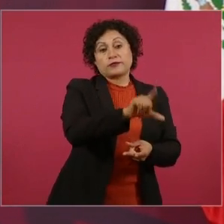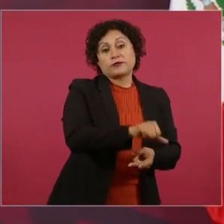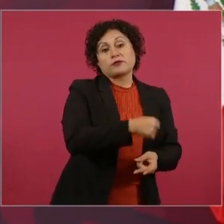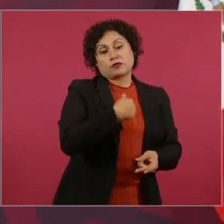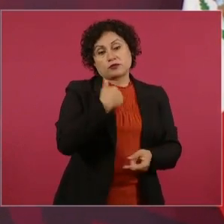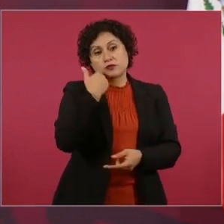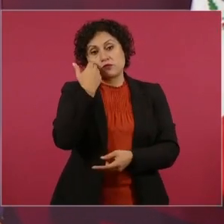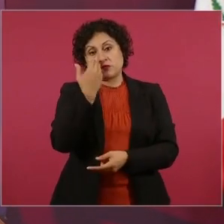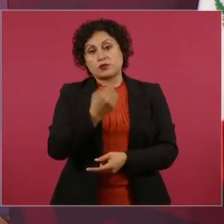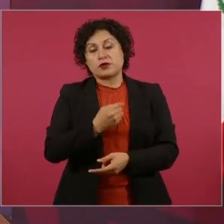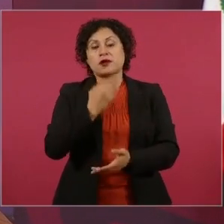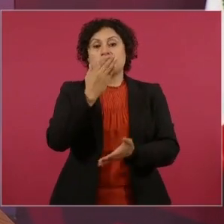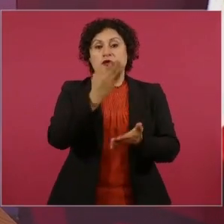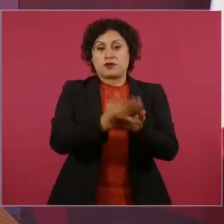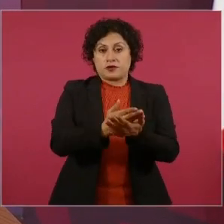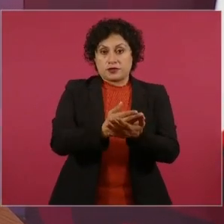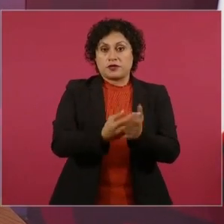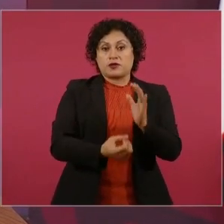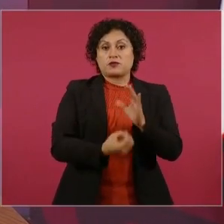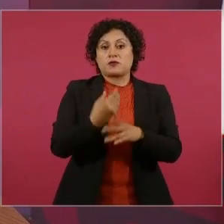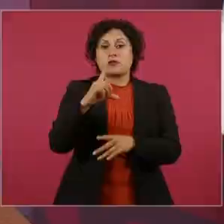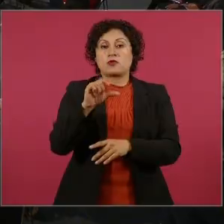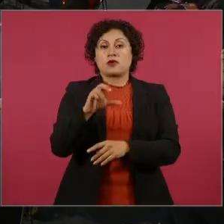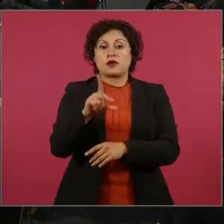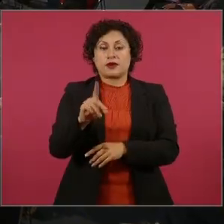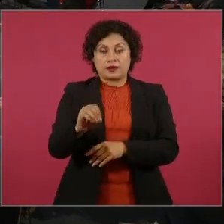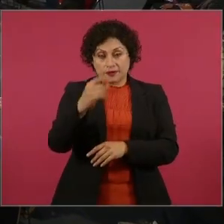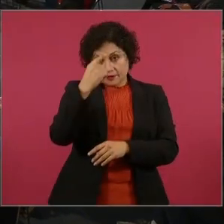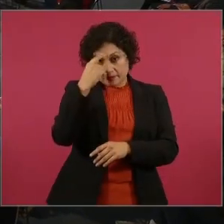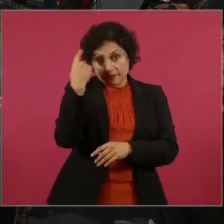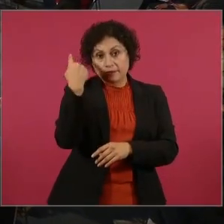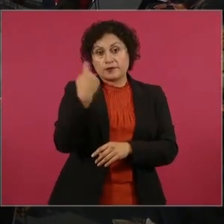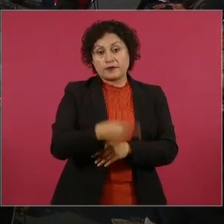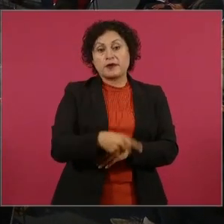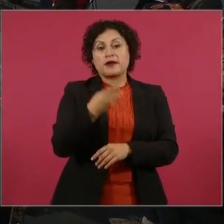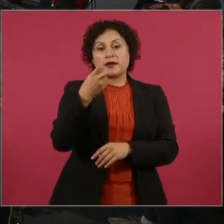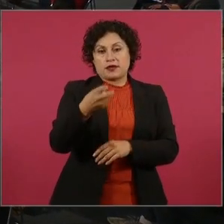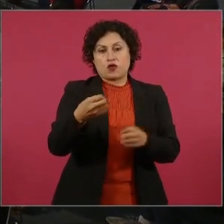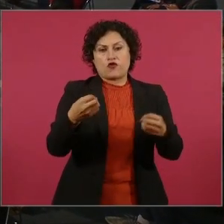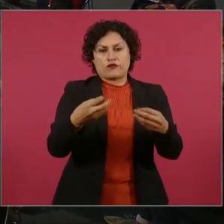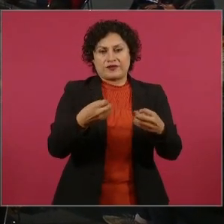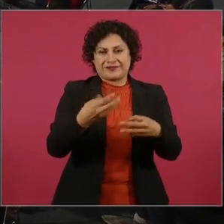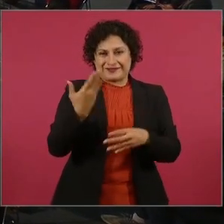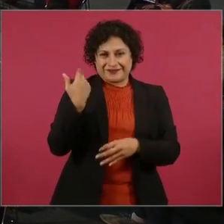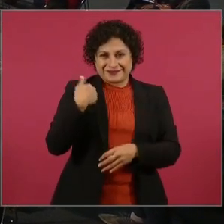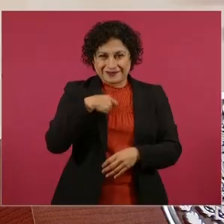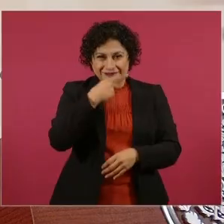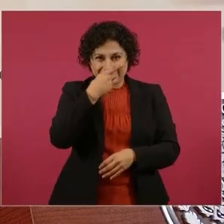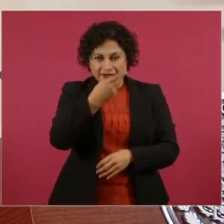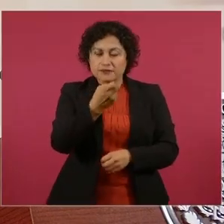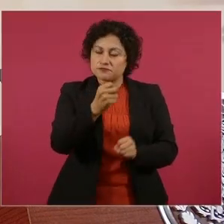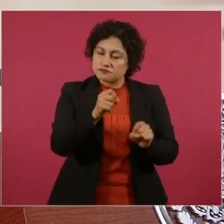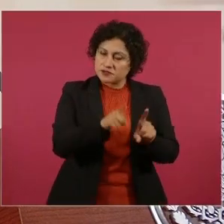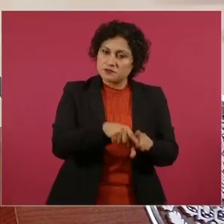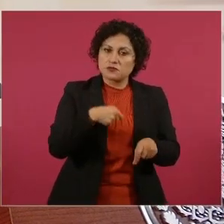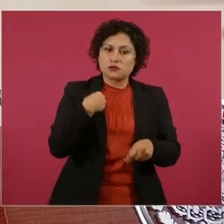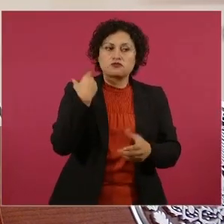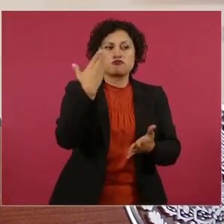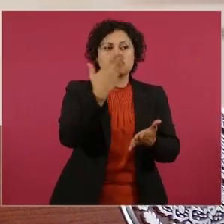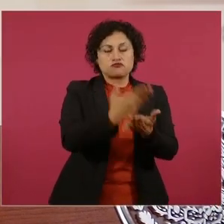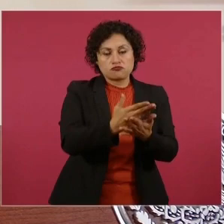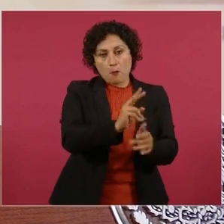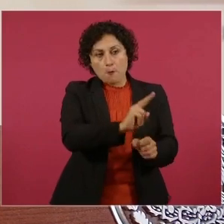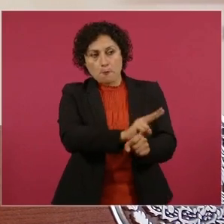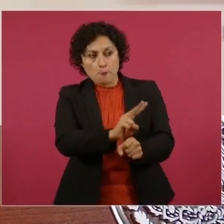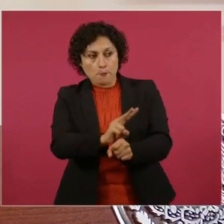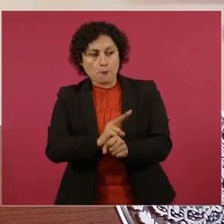este batallón de estas instalaciones nuevas de la ir supervisar El